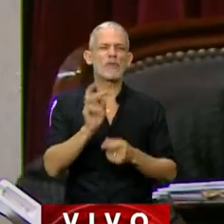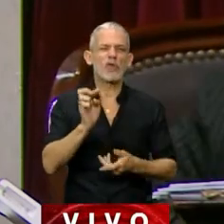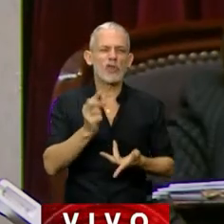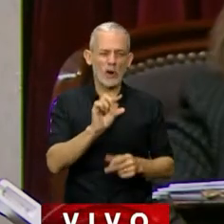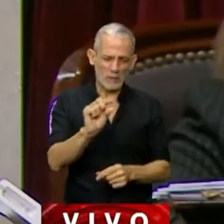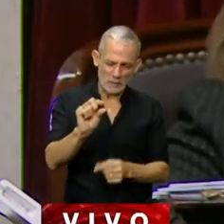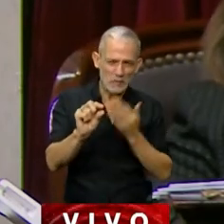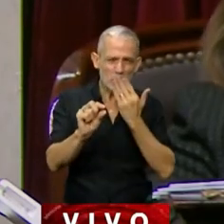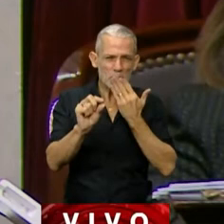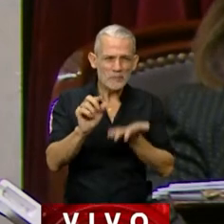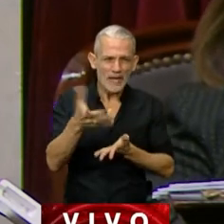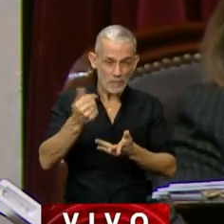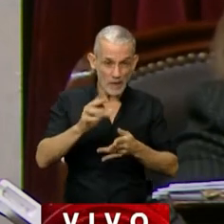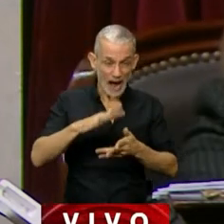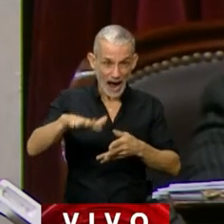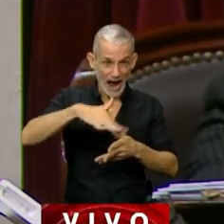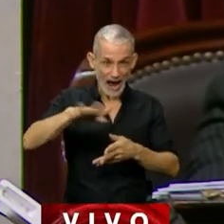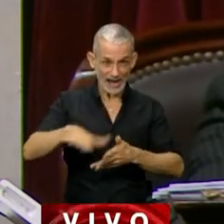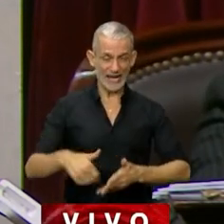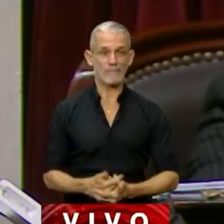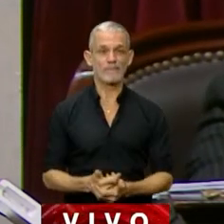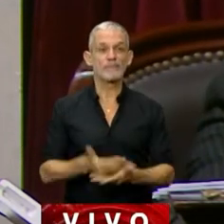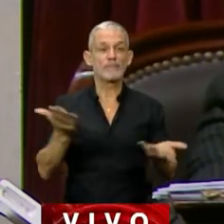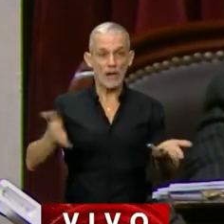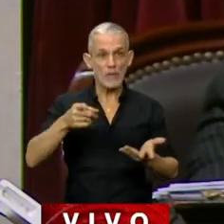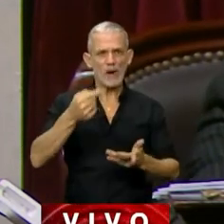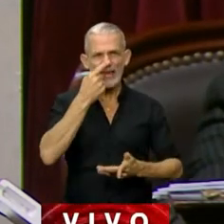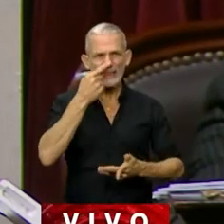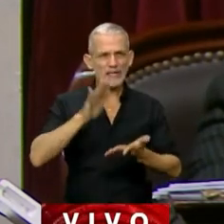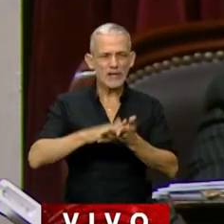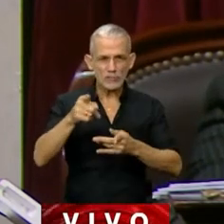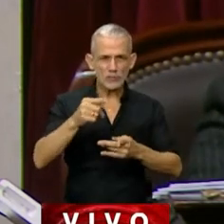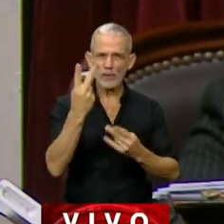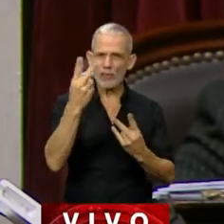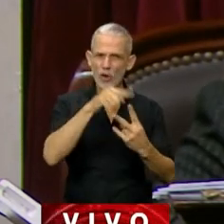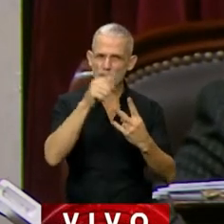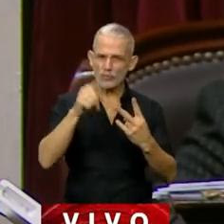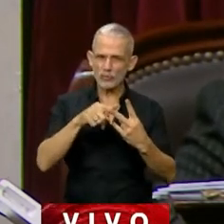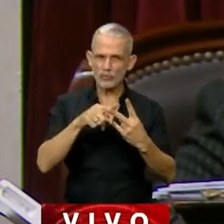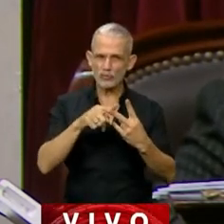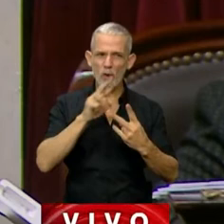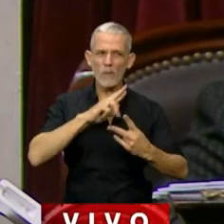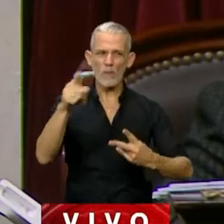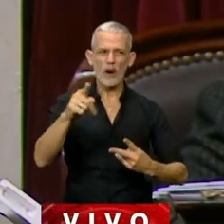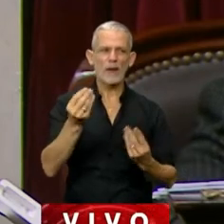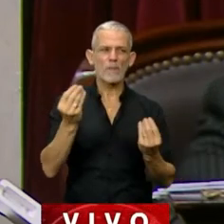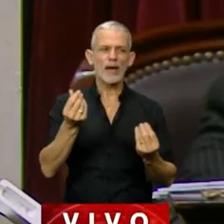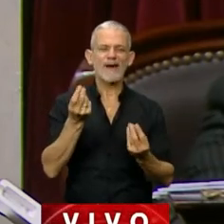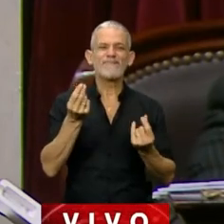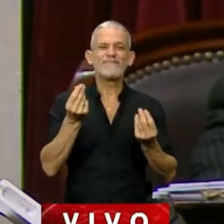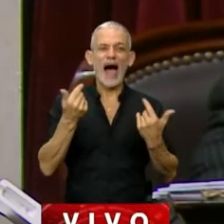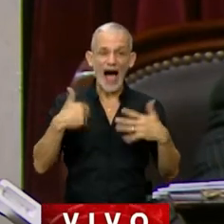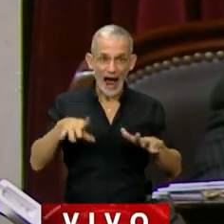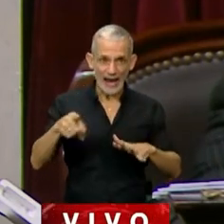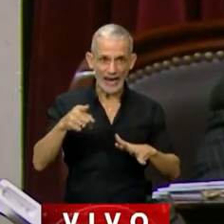dólar, el presupuesto del área a su cargo. ¿Por qué me interesaba referirme a estos dos testimonios en particular? Al primero, por el valor de